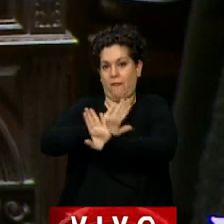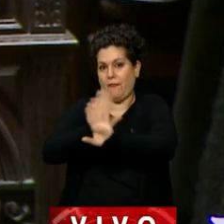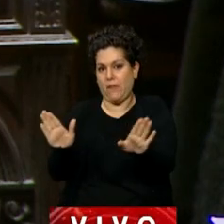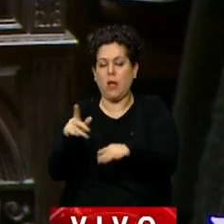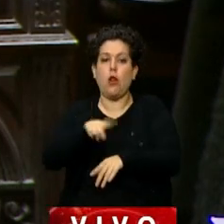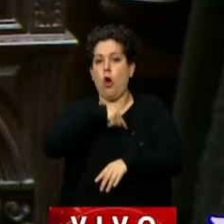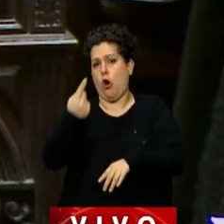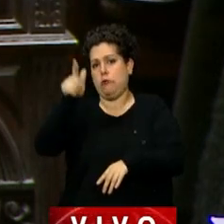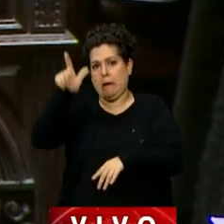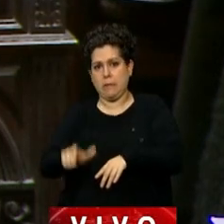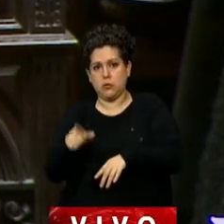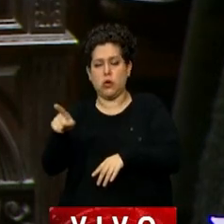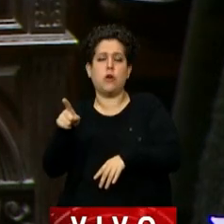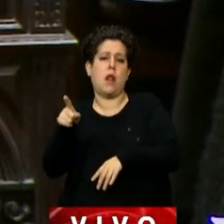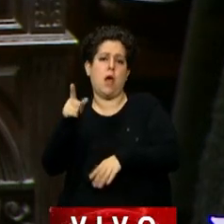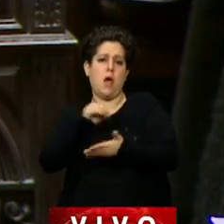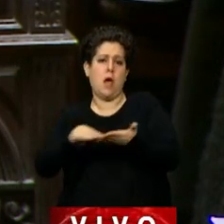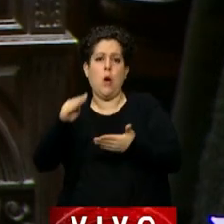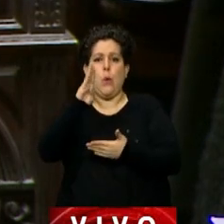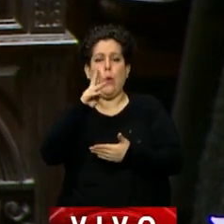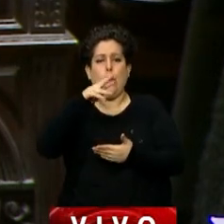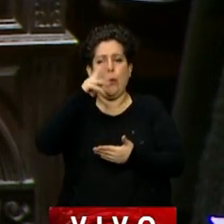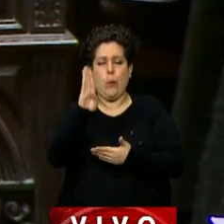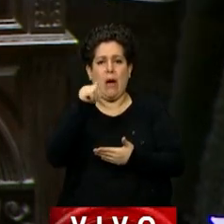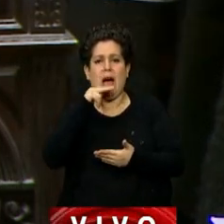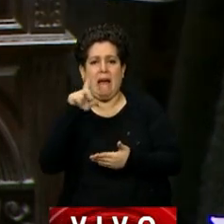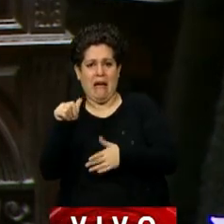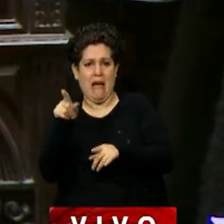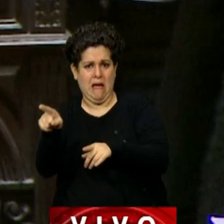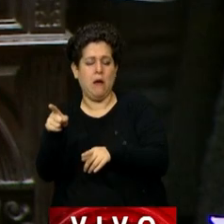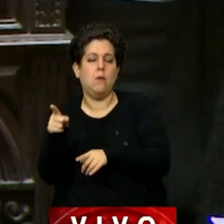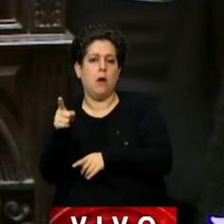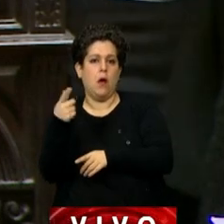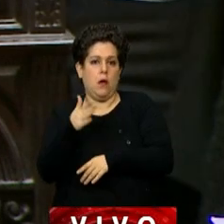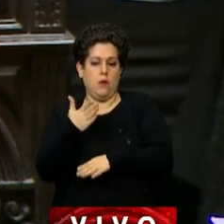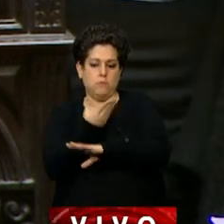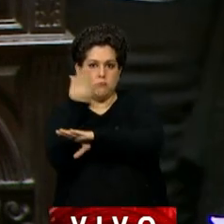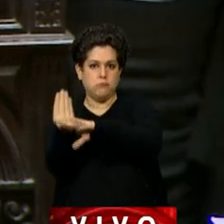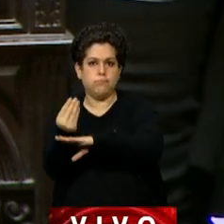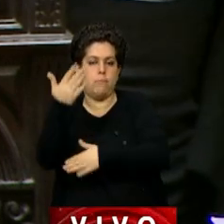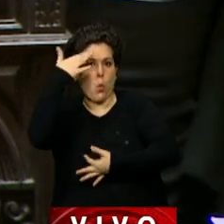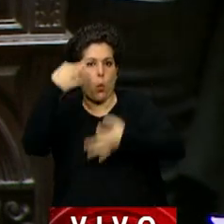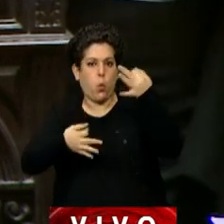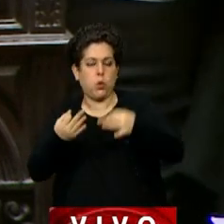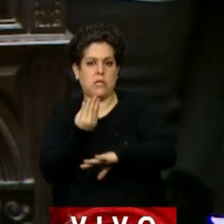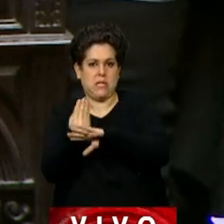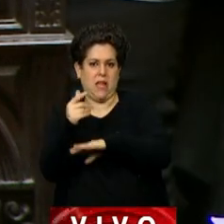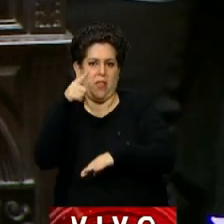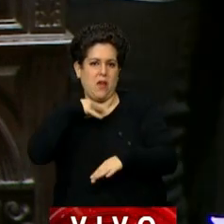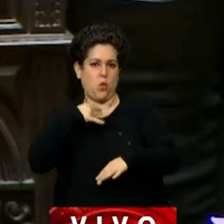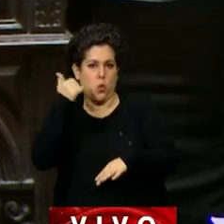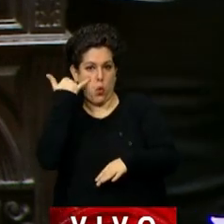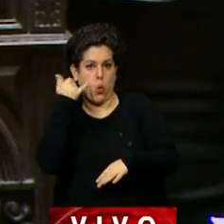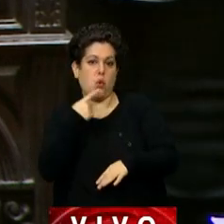otro de los miembros, el doctor Pablo Vaca, pasó a ser el presidente del Tribunal Superior de Justicia de Jujuy,